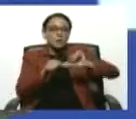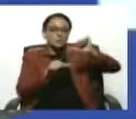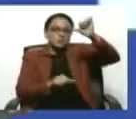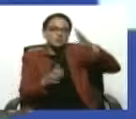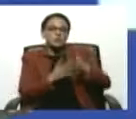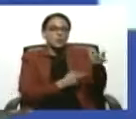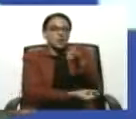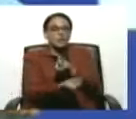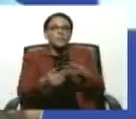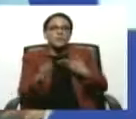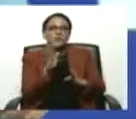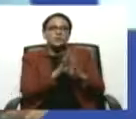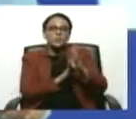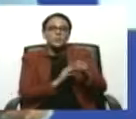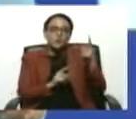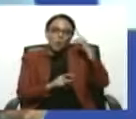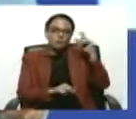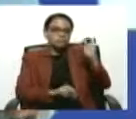ya nosotros